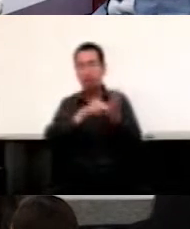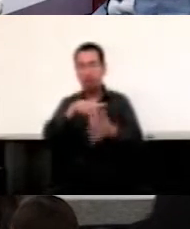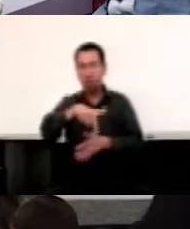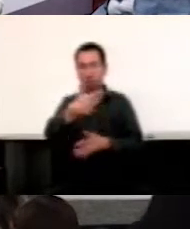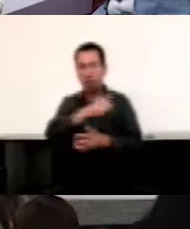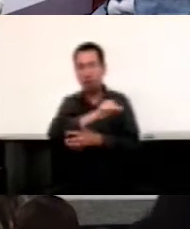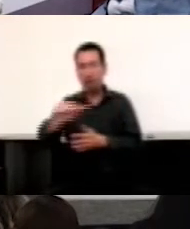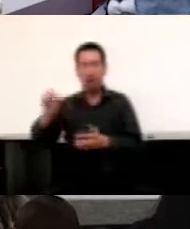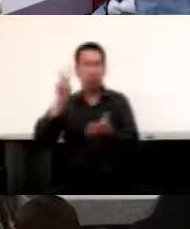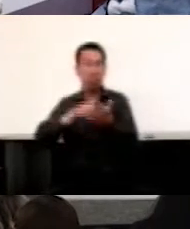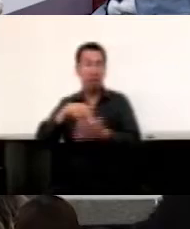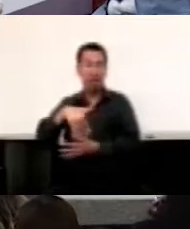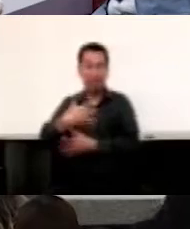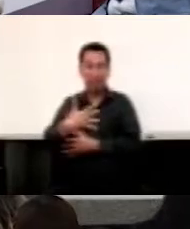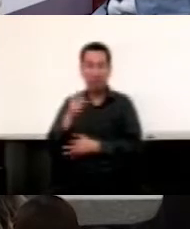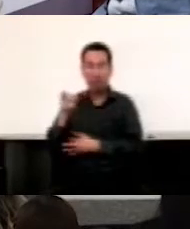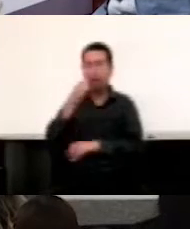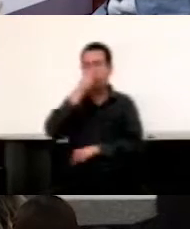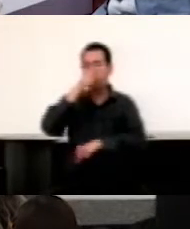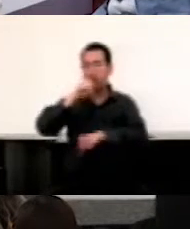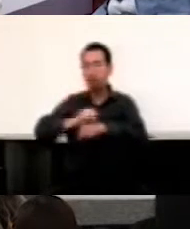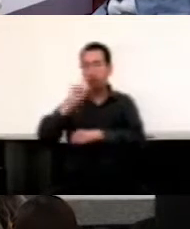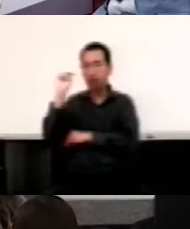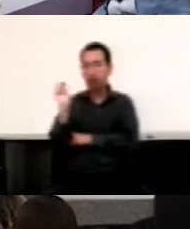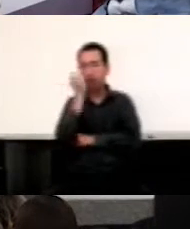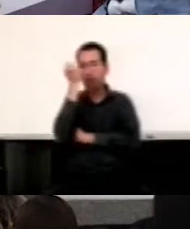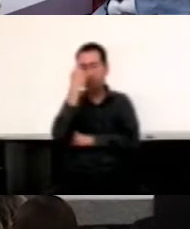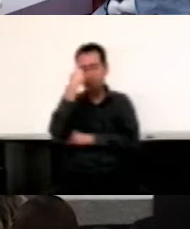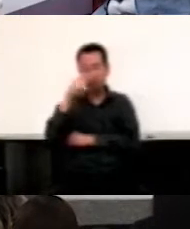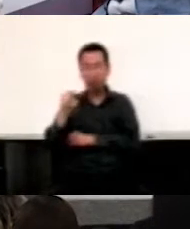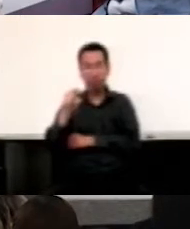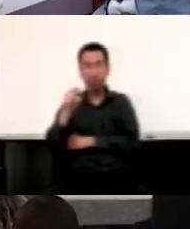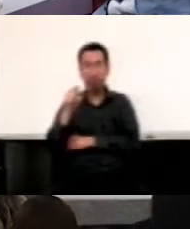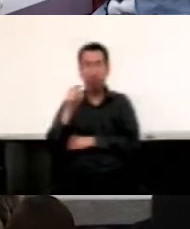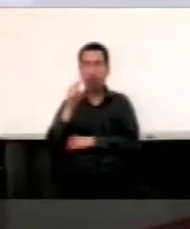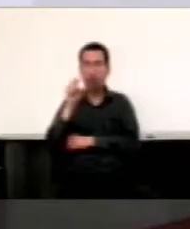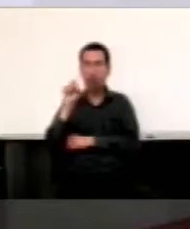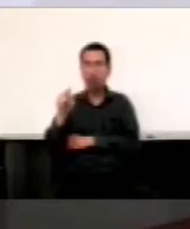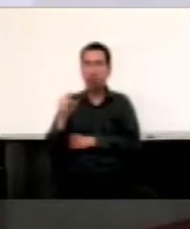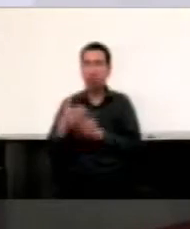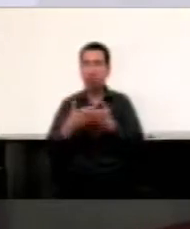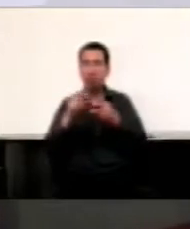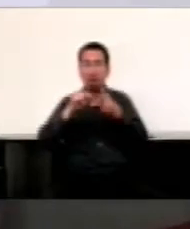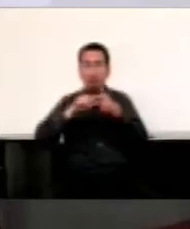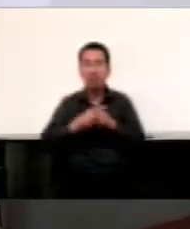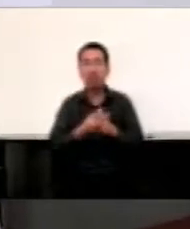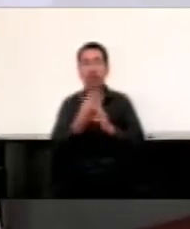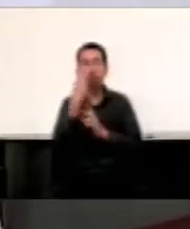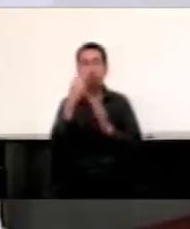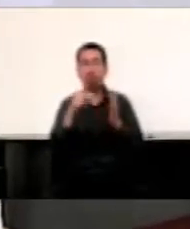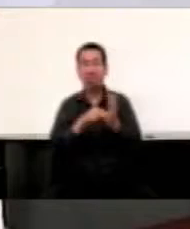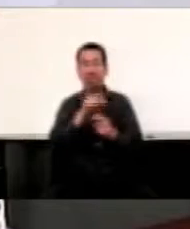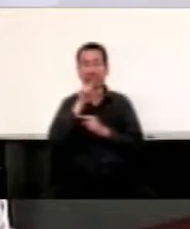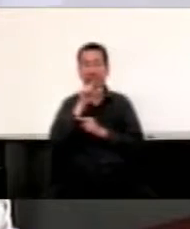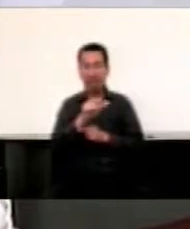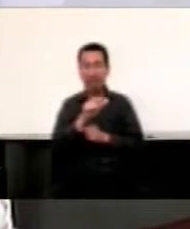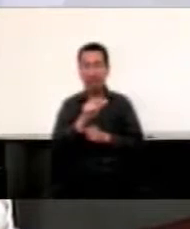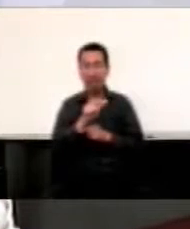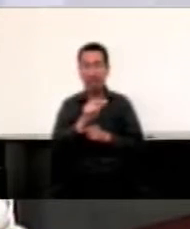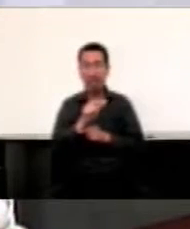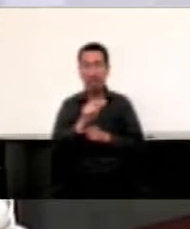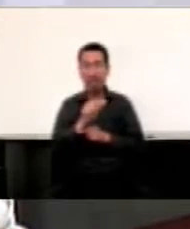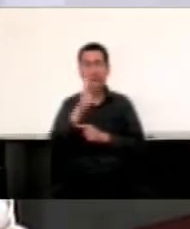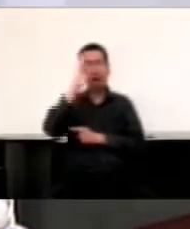2015, fungió como secretaria técnica de la Unidad Técnica de Planeación. Y bueno, a partir del año 2017,